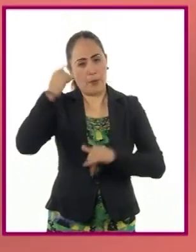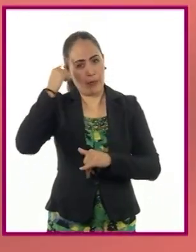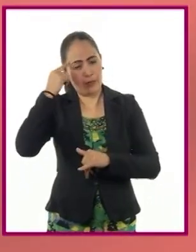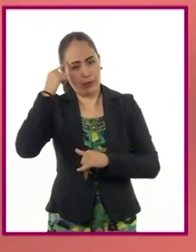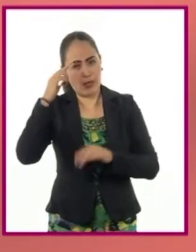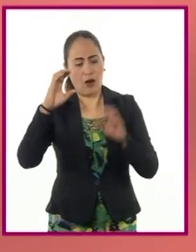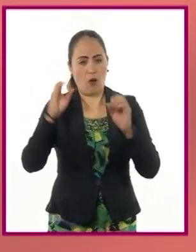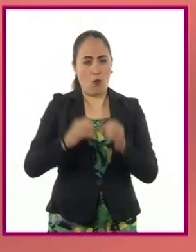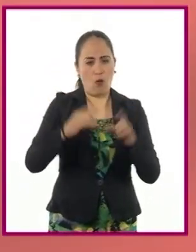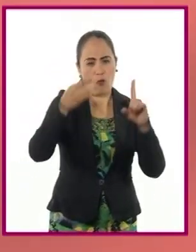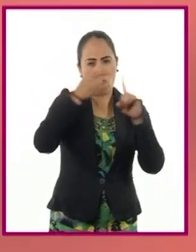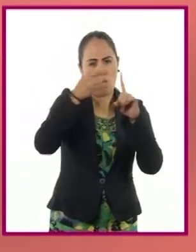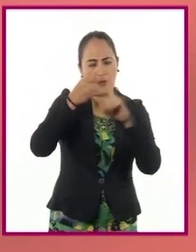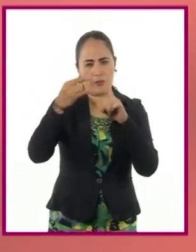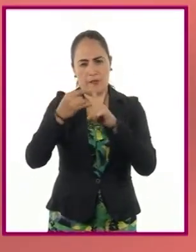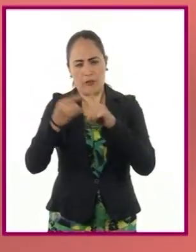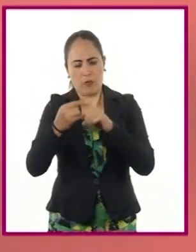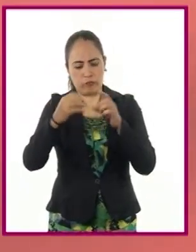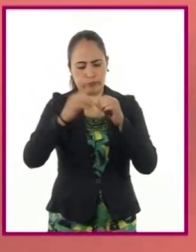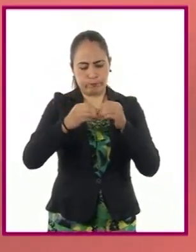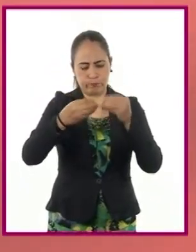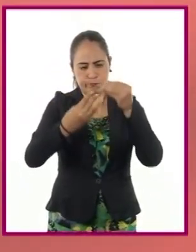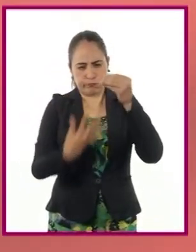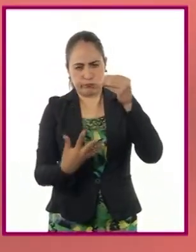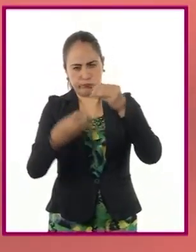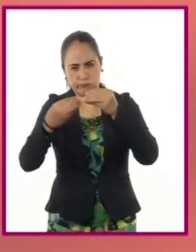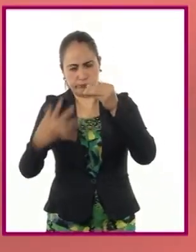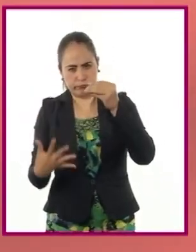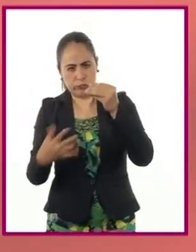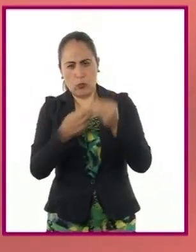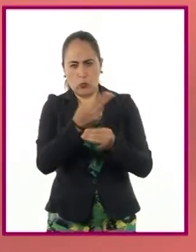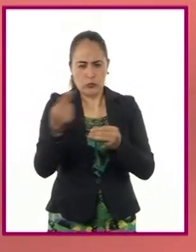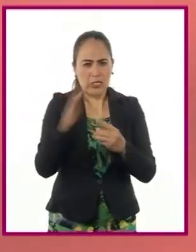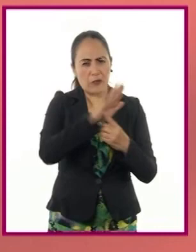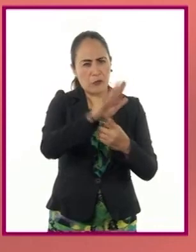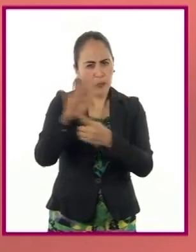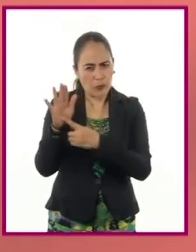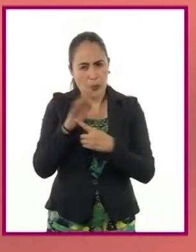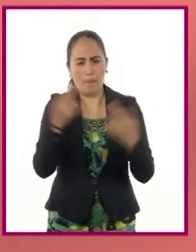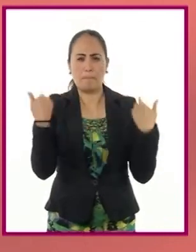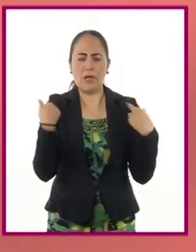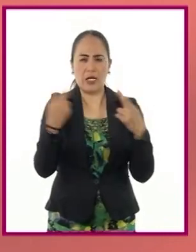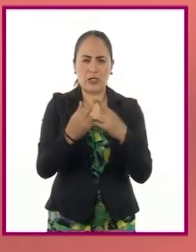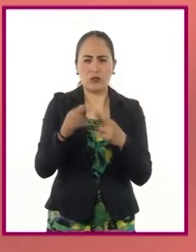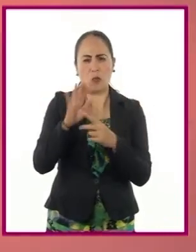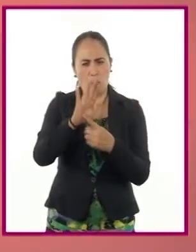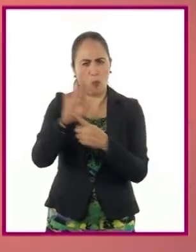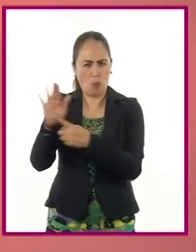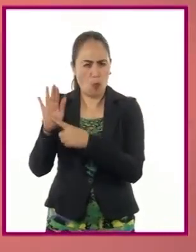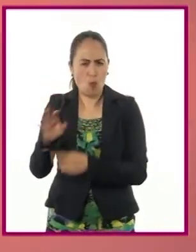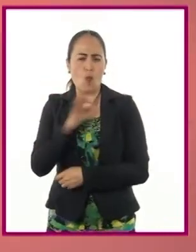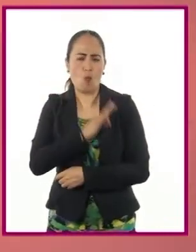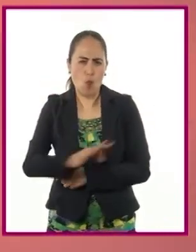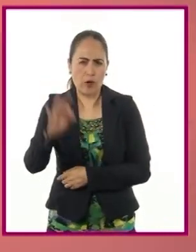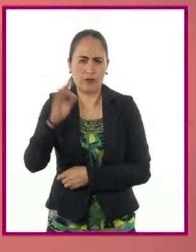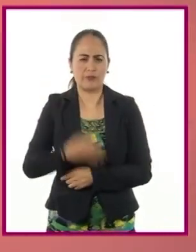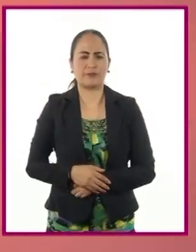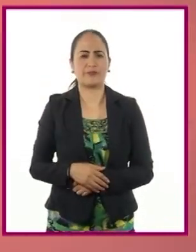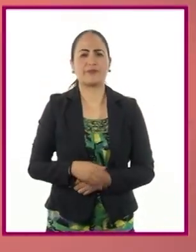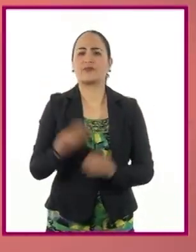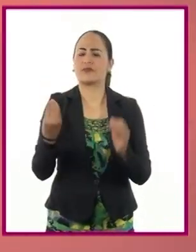sinóptico. Si es posible, compartan los resultados de forma creativa y segura con su maestra o su maestro. En esta